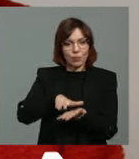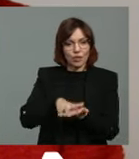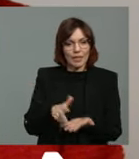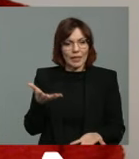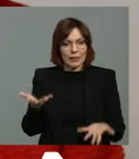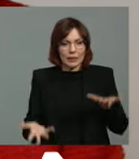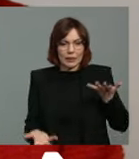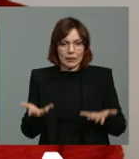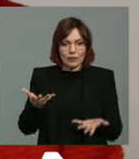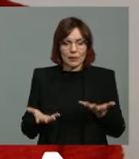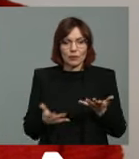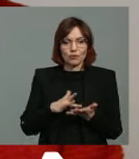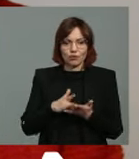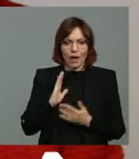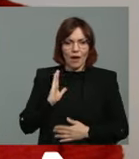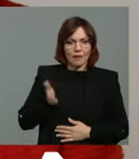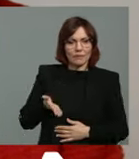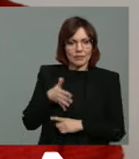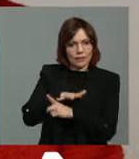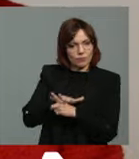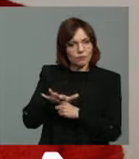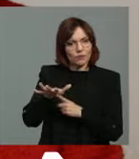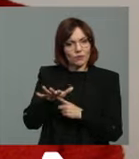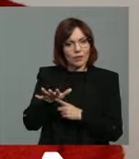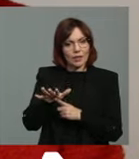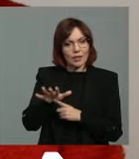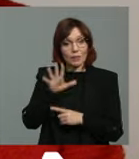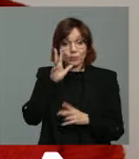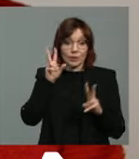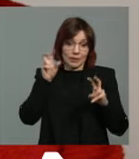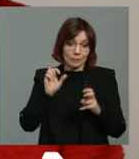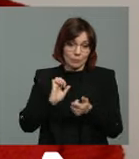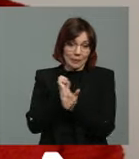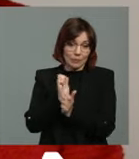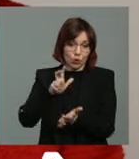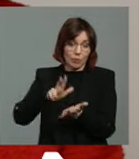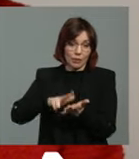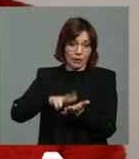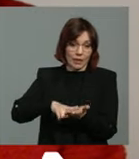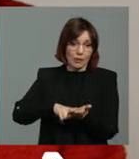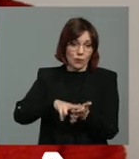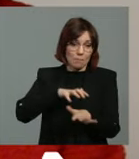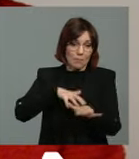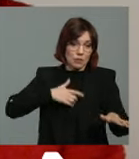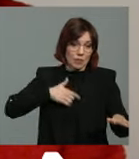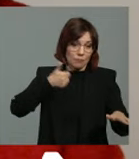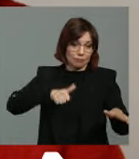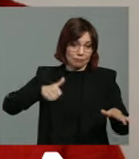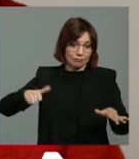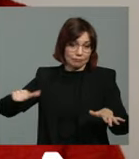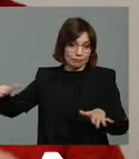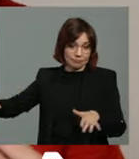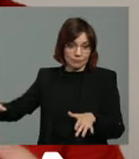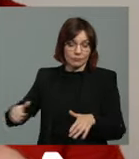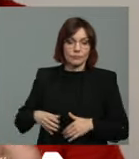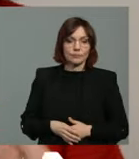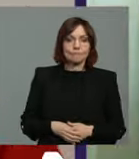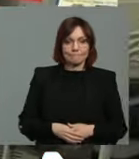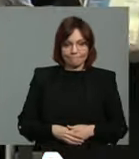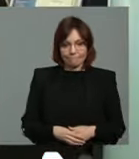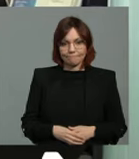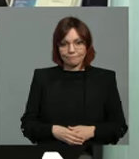parece que se está trasladando también a las cifras de de concesión de de este tipo de préstamos No eso es lo que pasa que sí que empezamos a ver se empiezan a